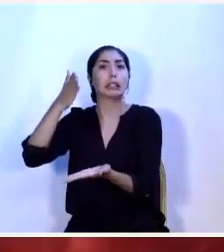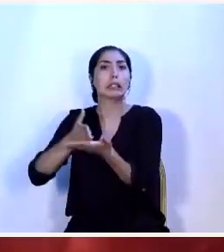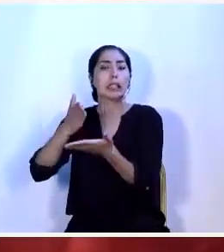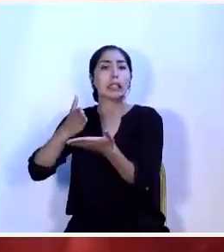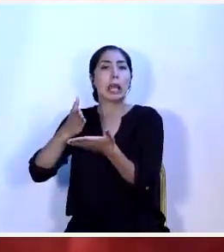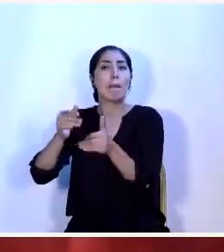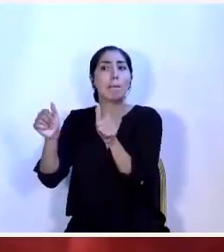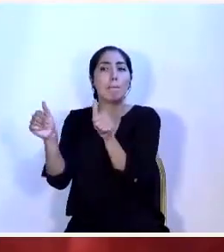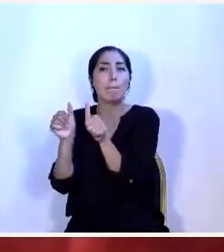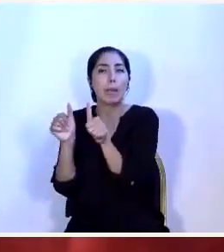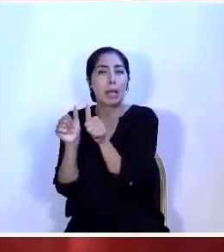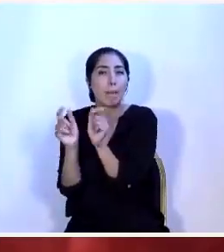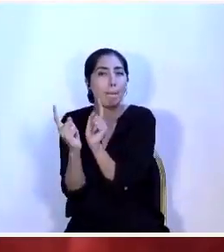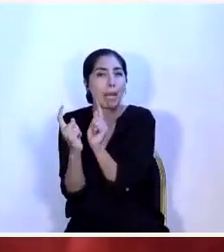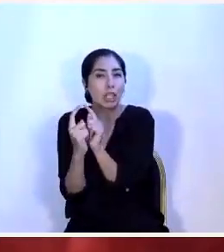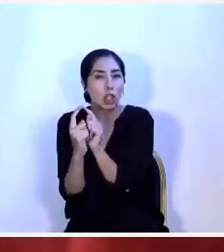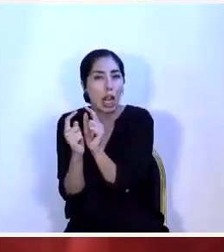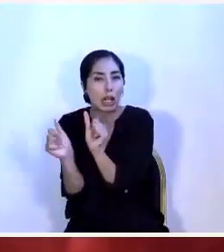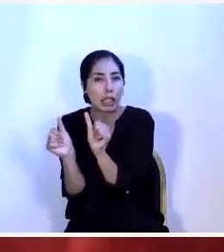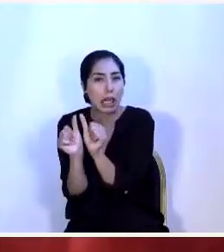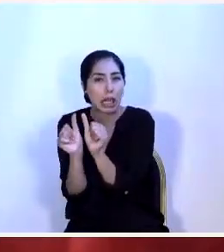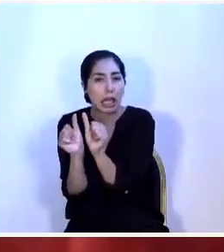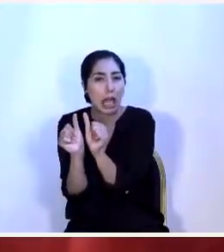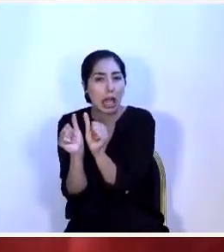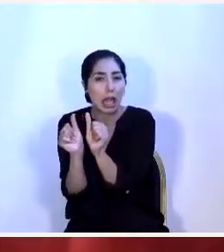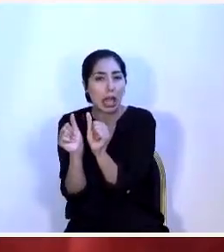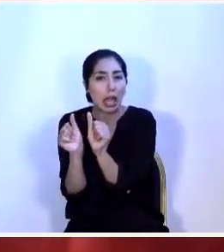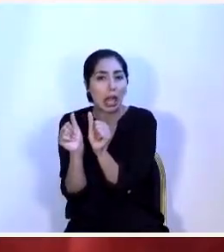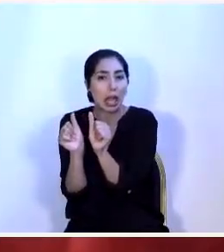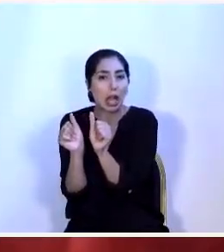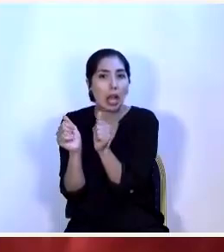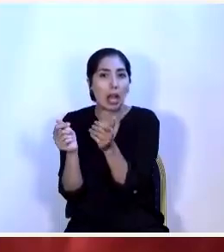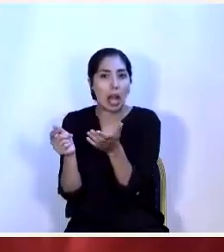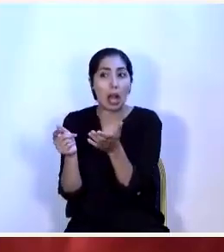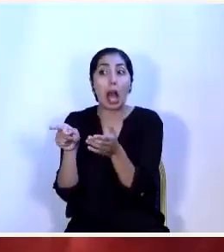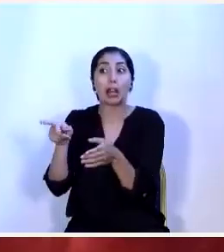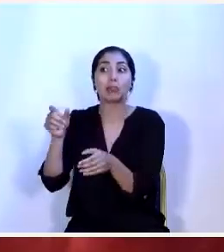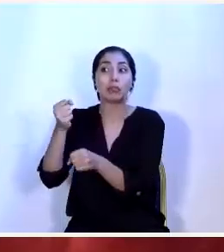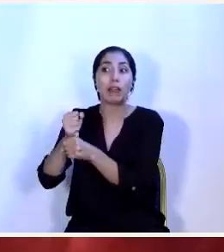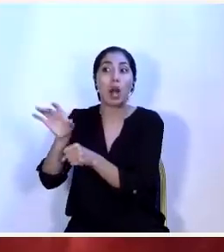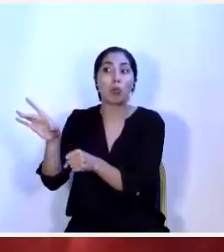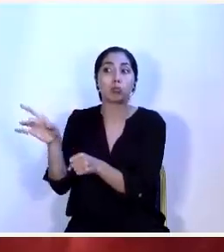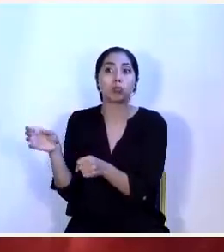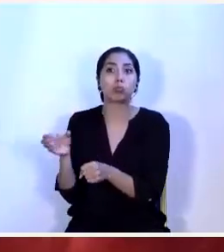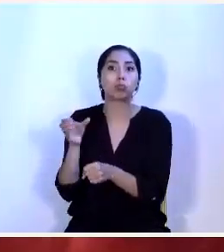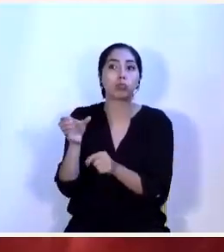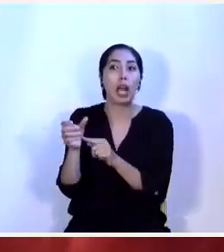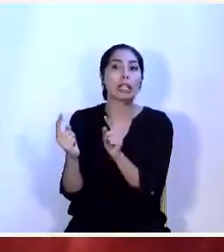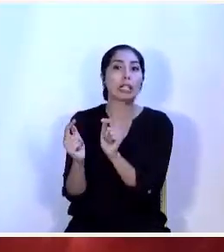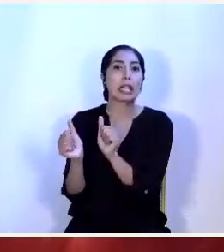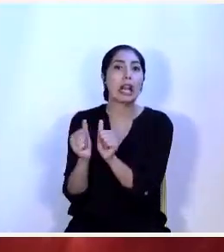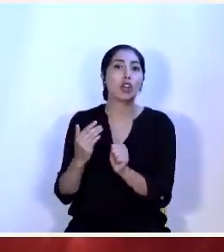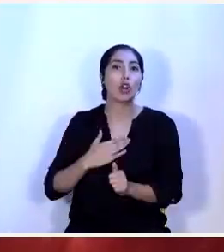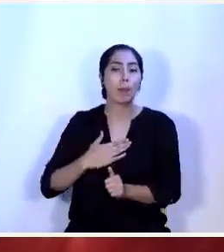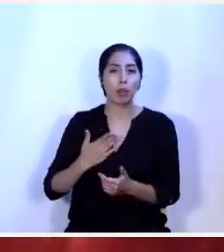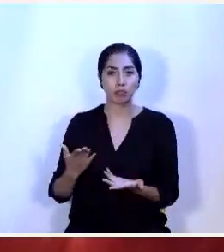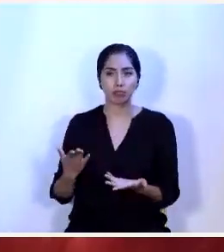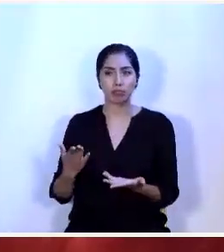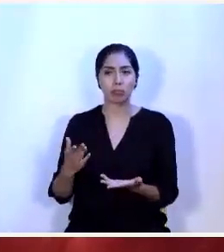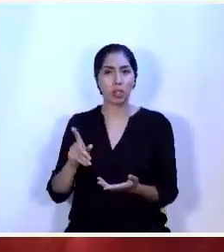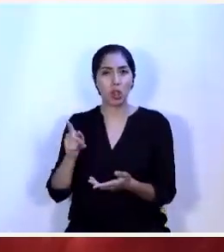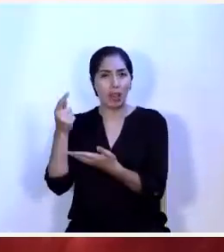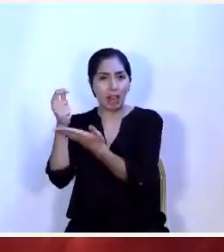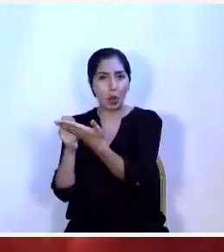cercanía personal antes que los atributos y las competencias de las personas involucradas.